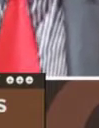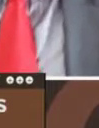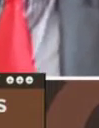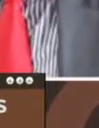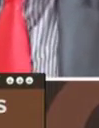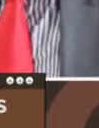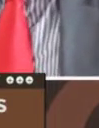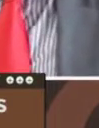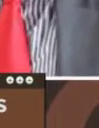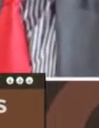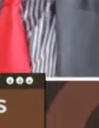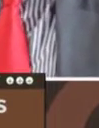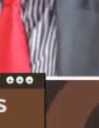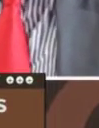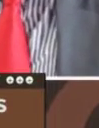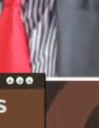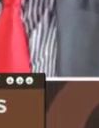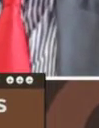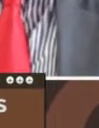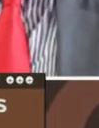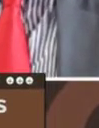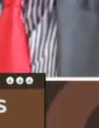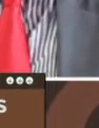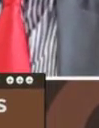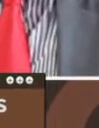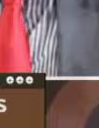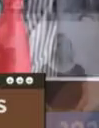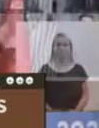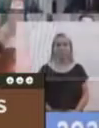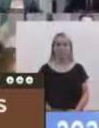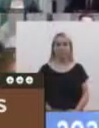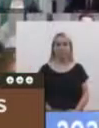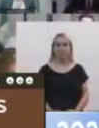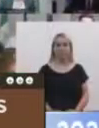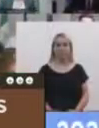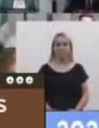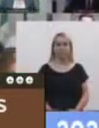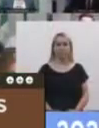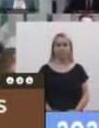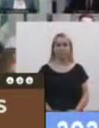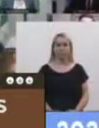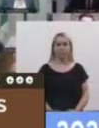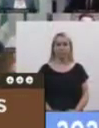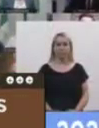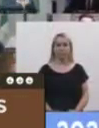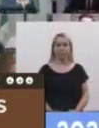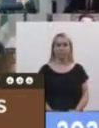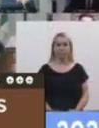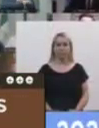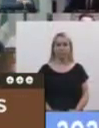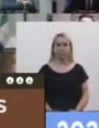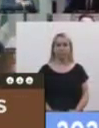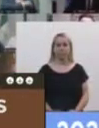un papelón, ¿no, ¿no Pablo? Así es un papelón, de todas formas está avanzando, si se